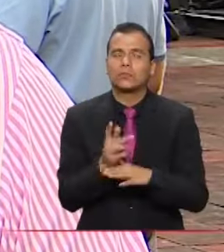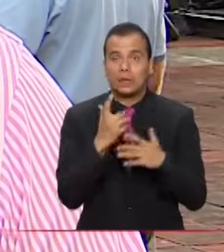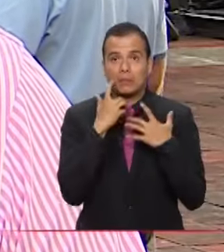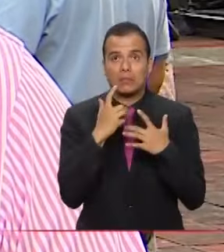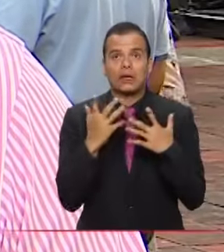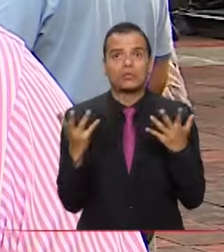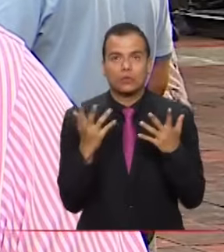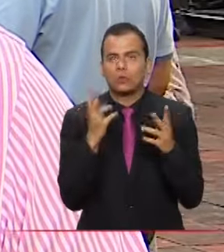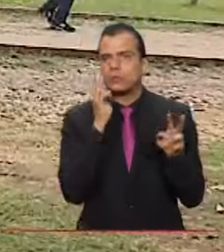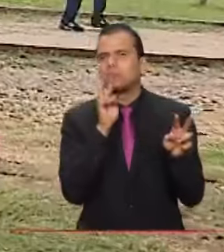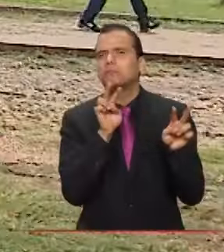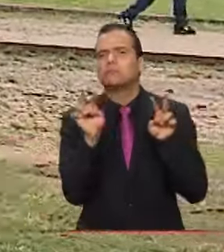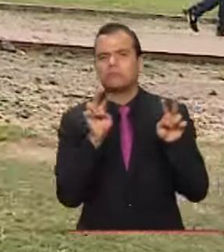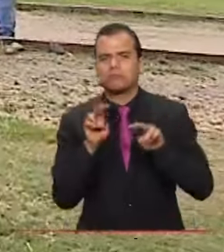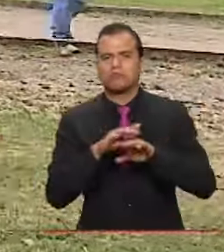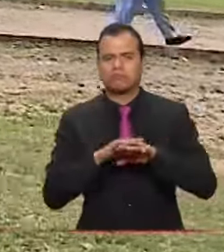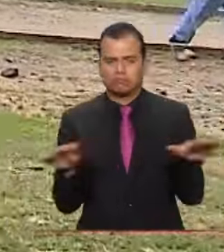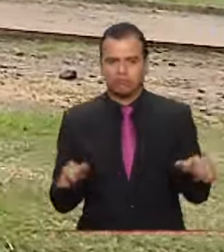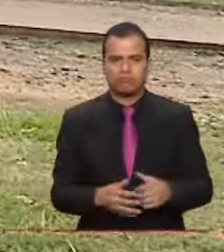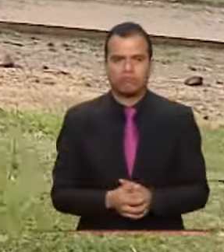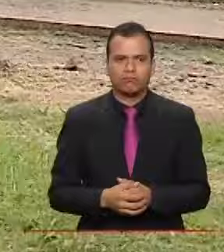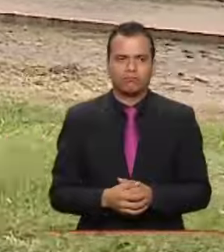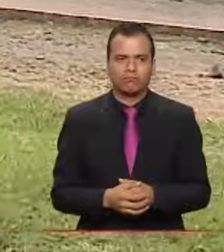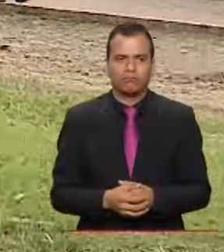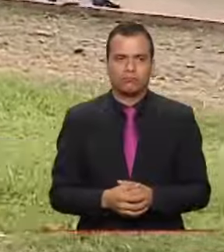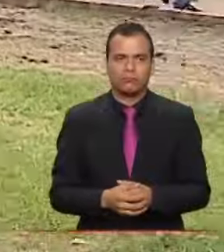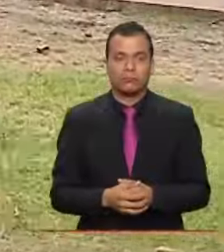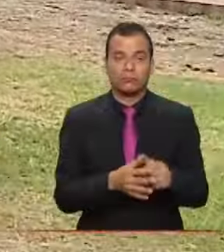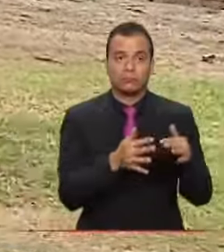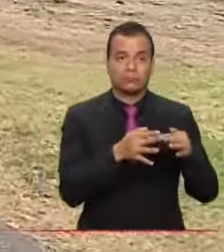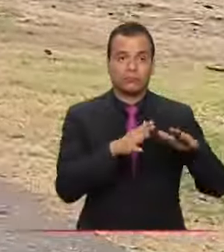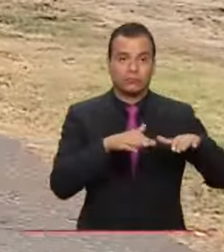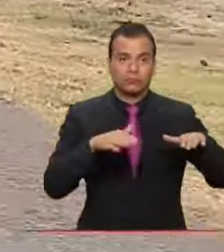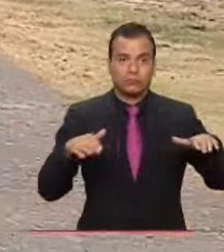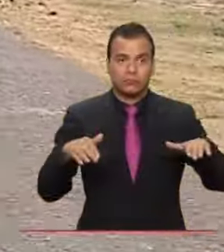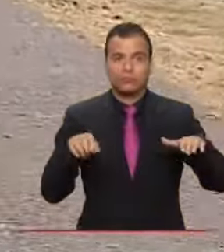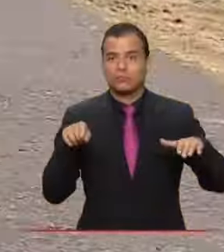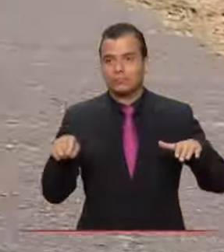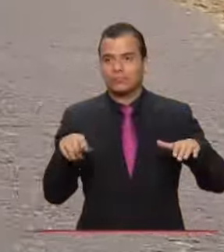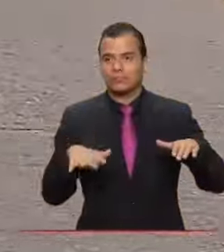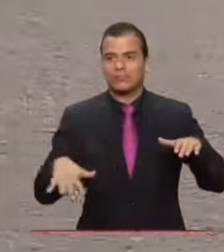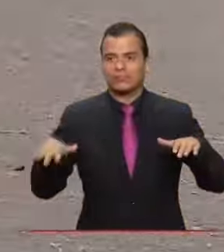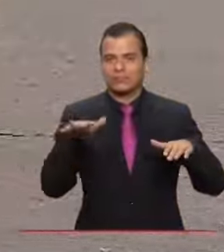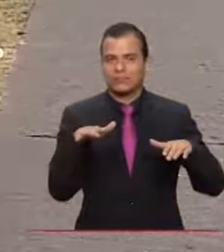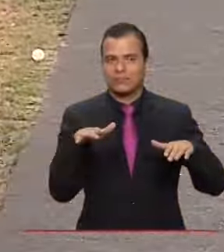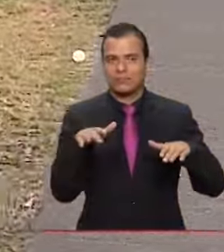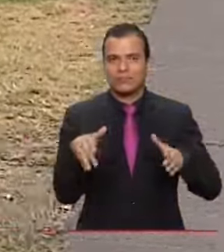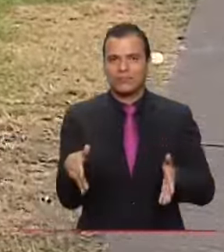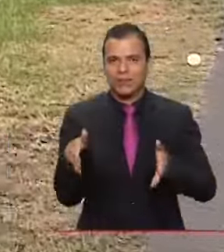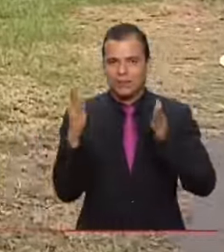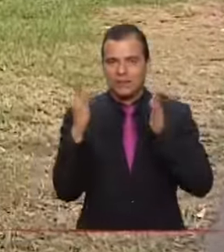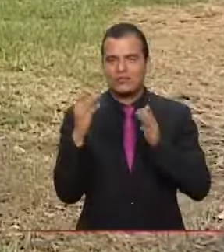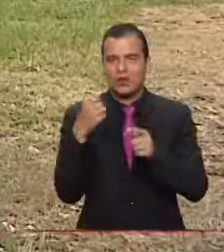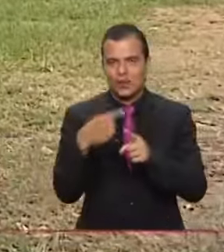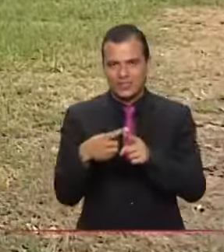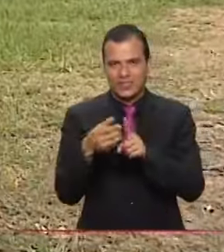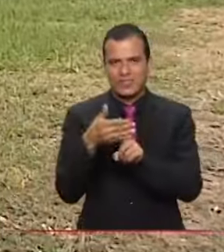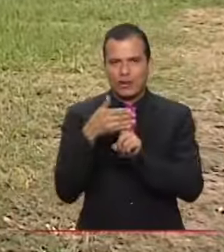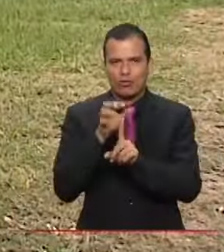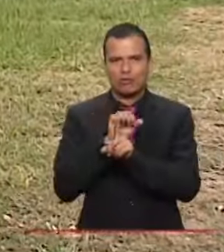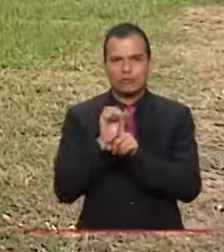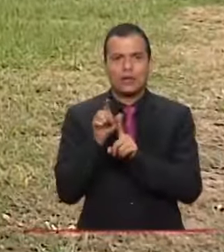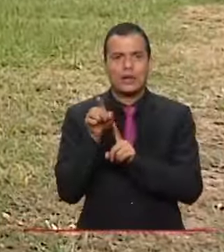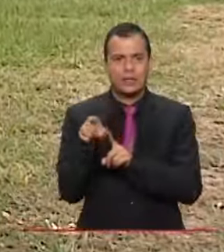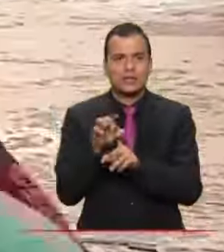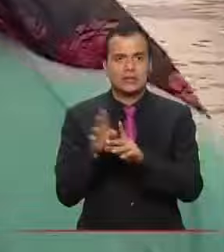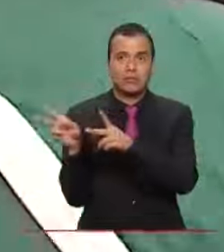críticos en la ciudad de Santiago de Cali. Entre la terminal de transporte y el antiguo Seguro Social sobre la avenida Tercera Norte,